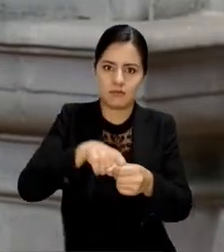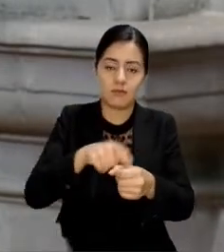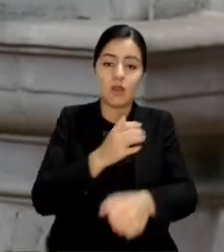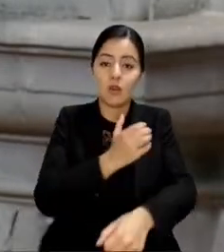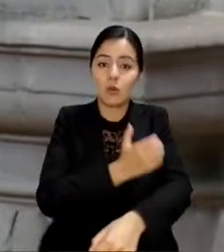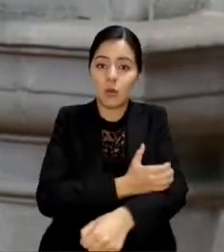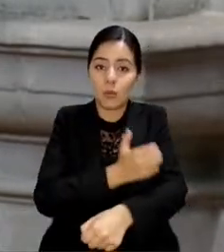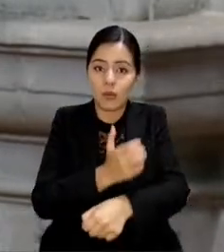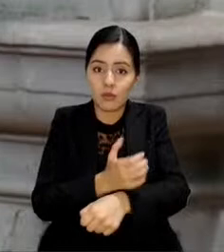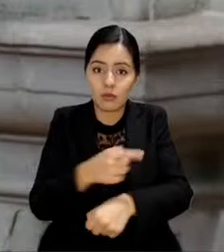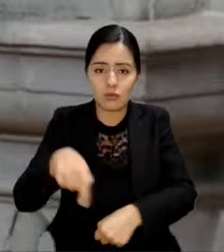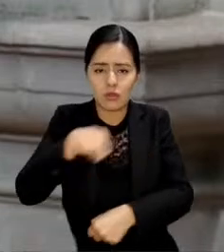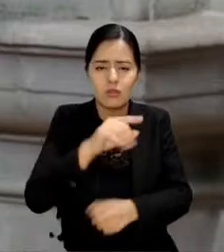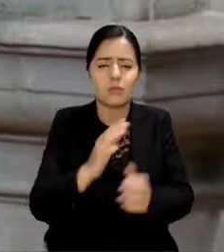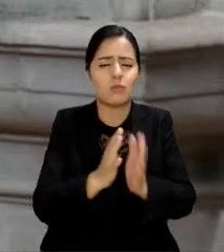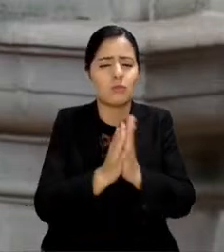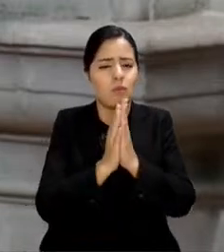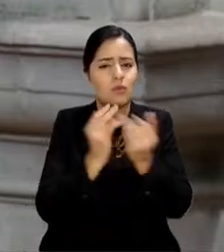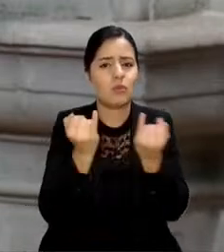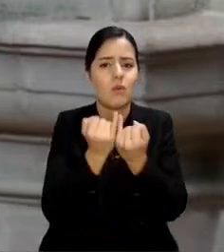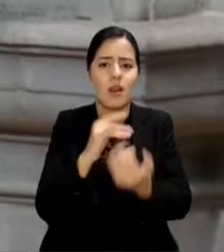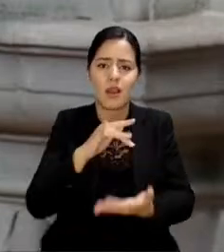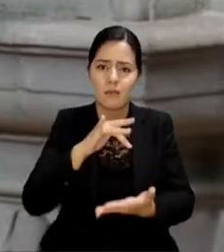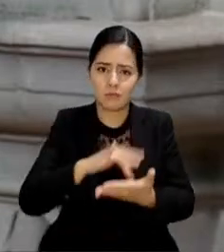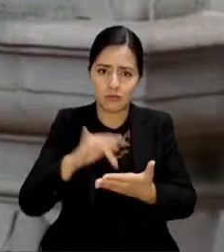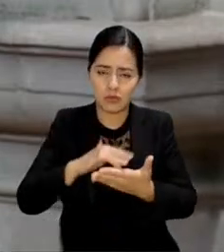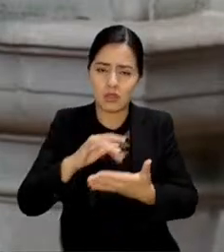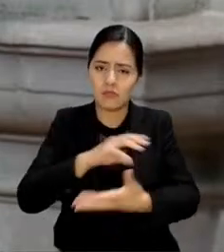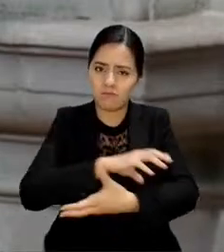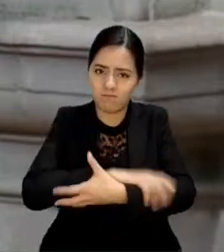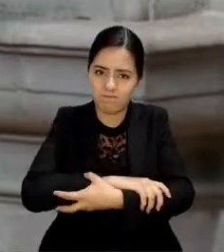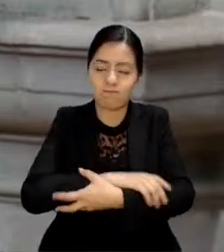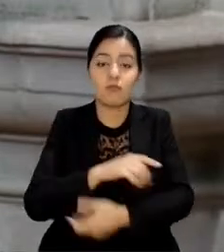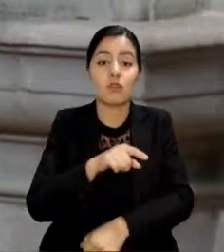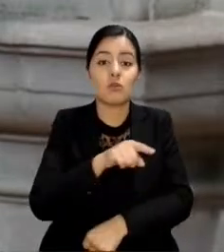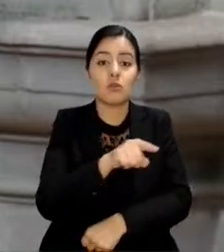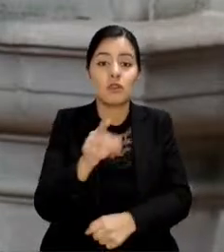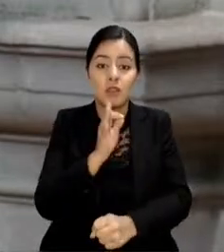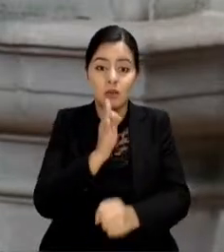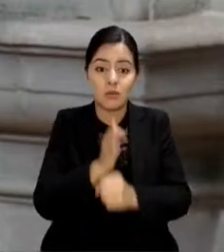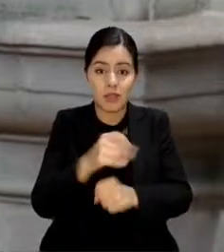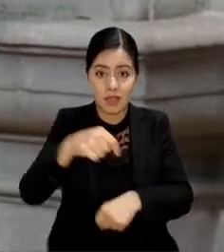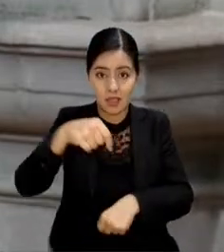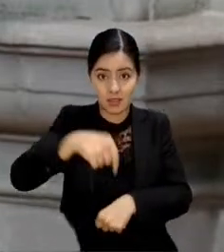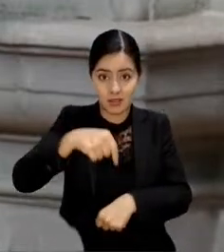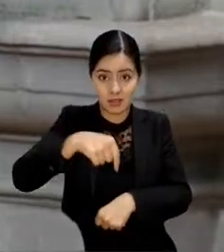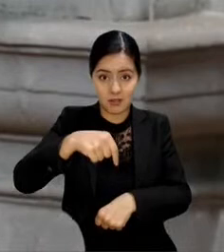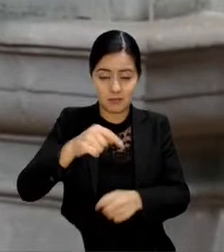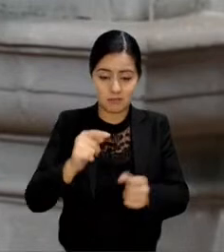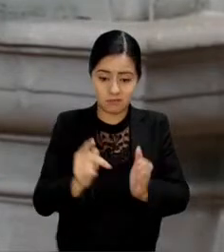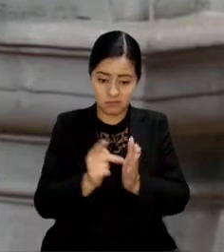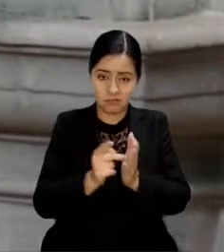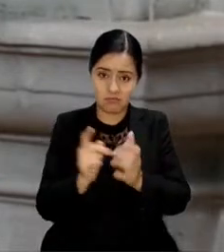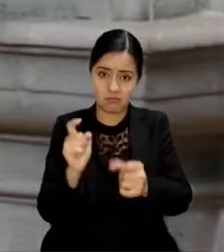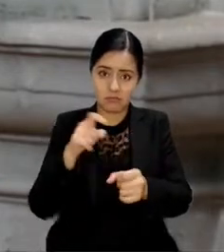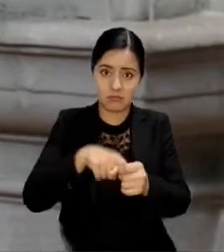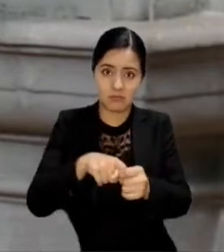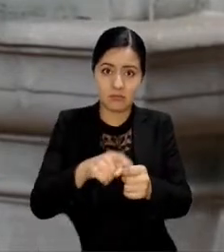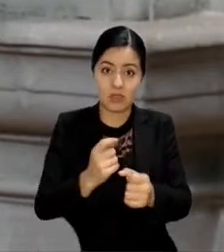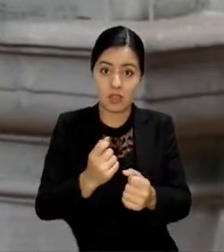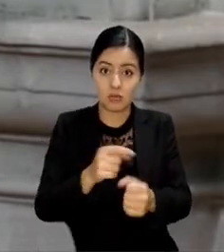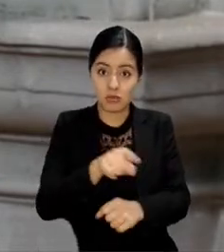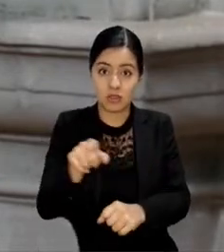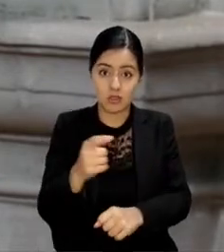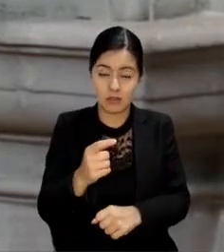les pido su absoluta sororidad. Ustedes, los que están aquí, han ganado muchas elecciones. Para muchos no es